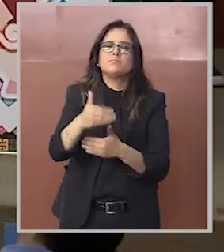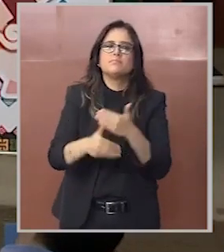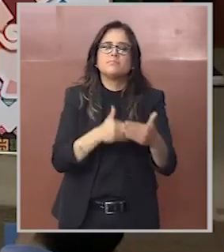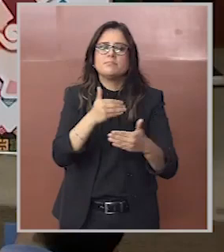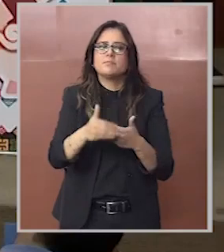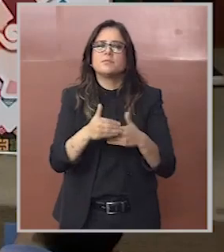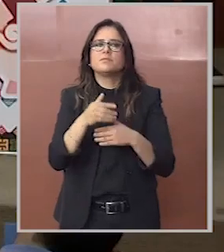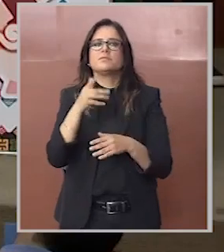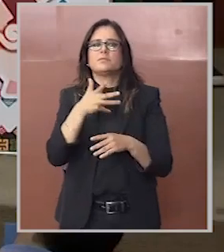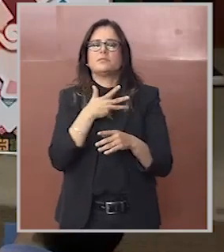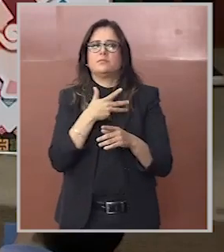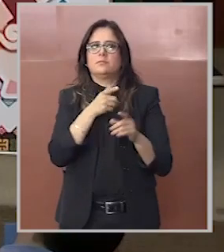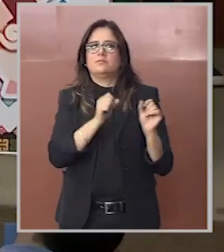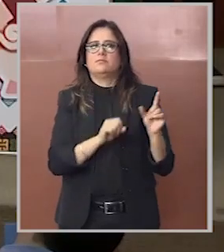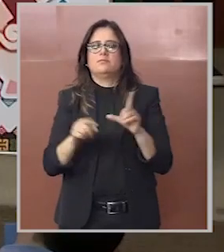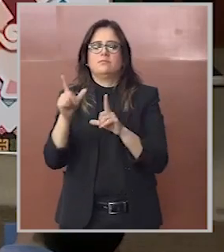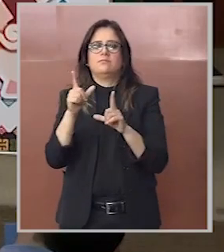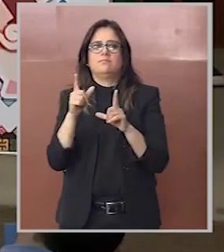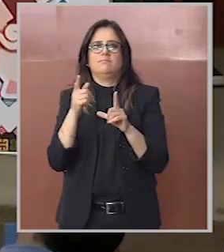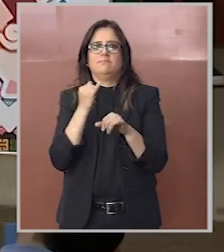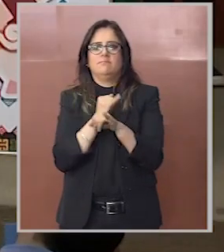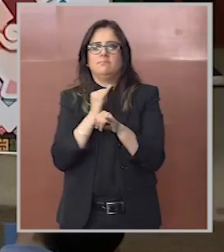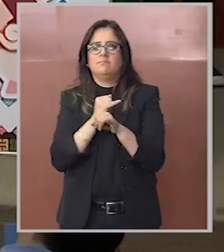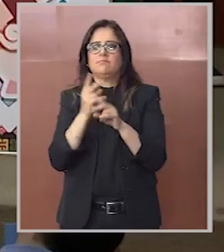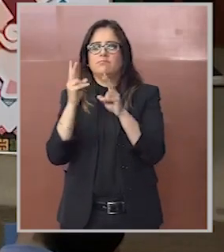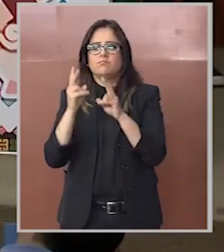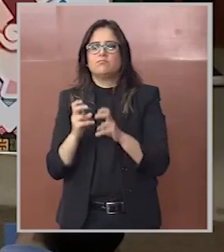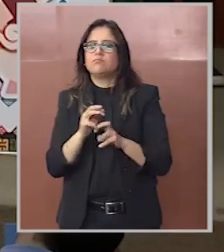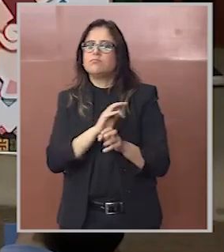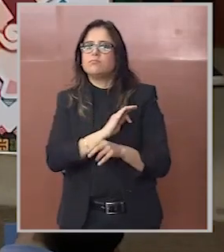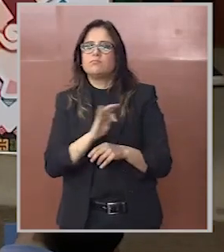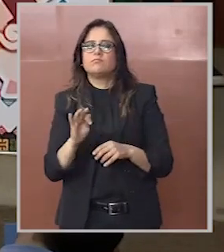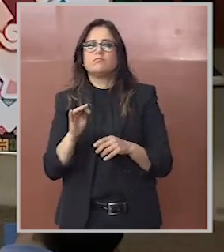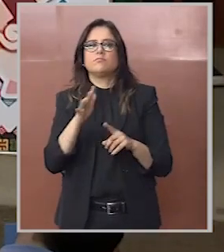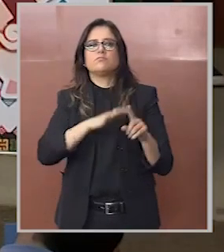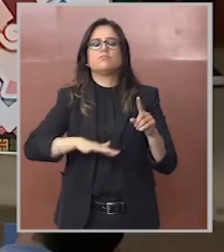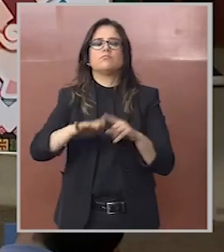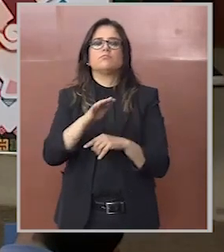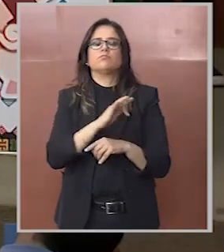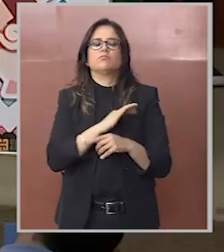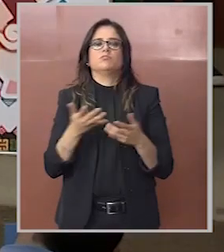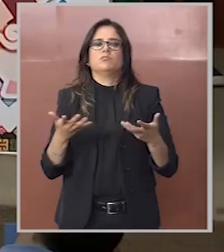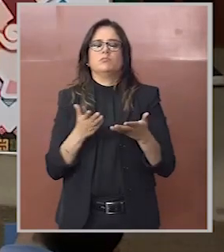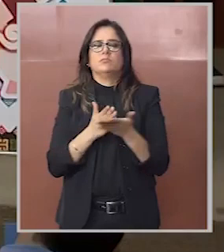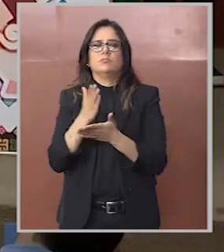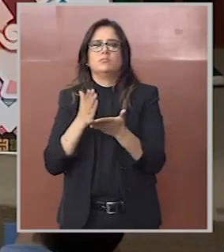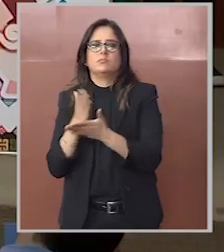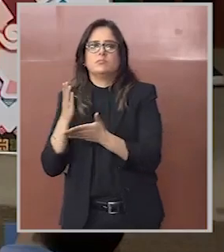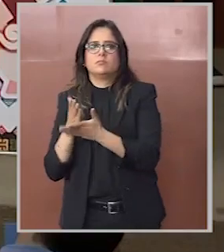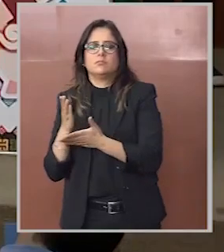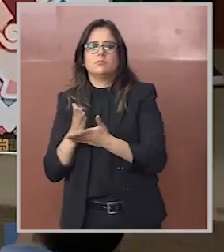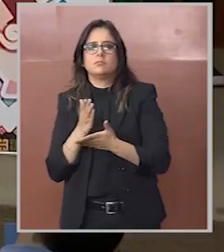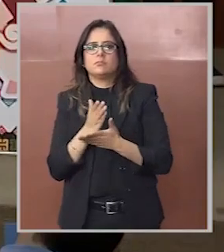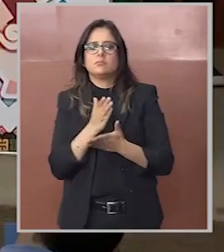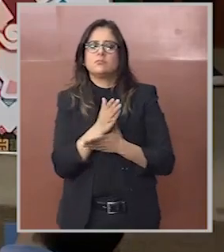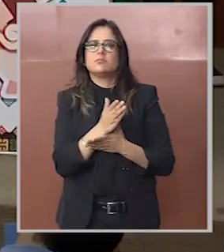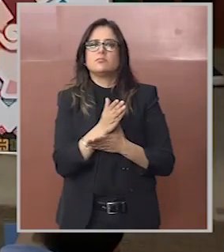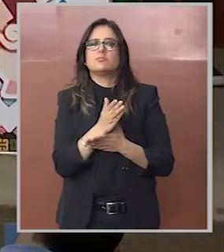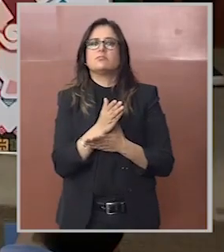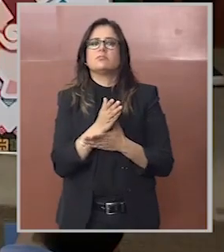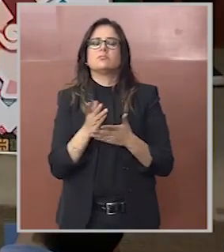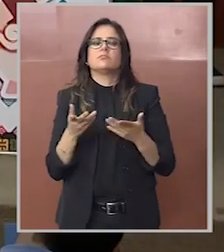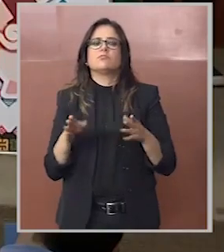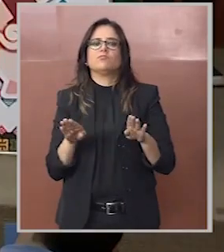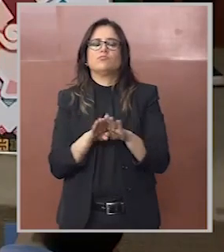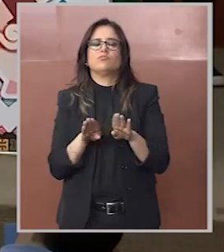digital y este pues no toda la población indígena también tiene acceso pues este pues a a a un